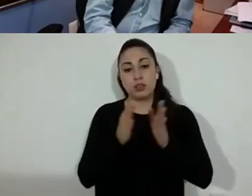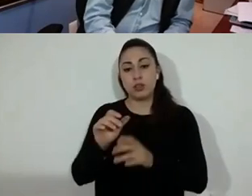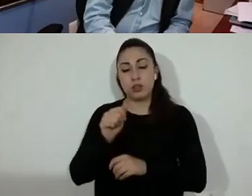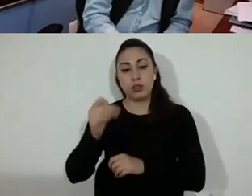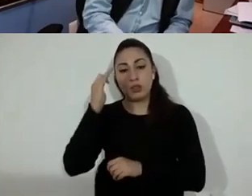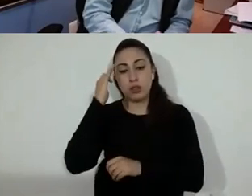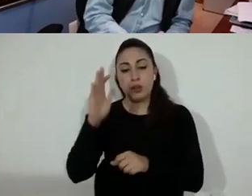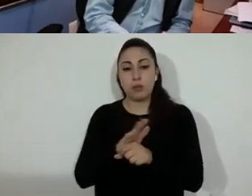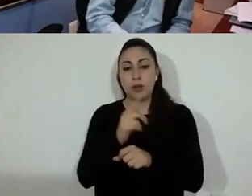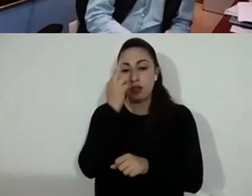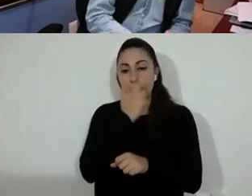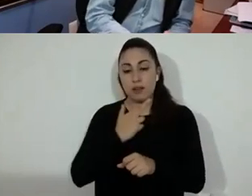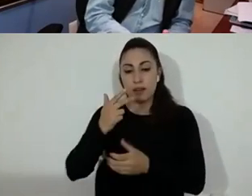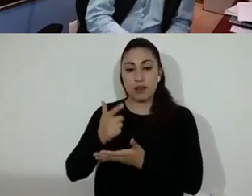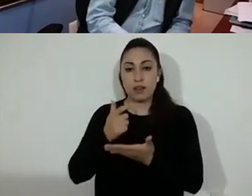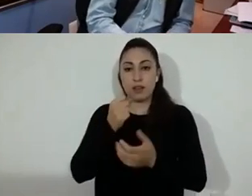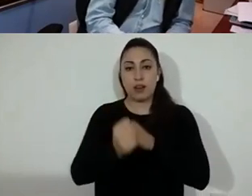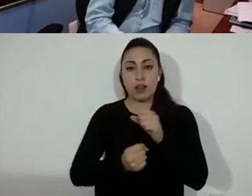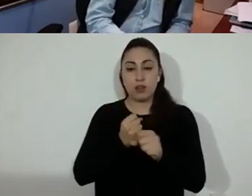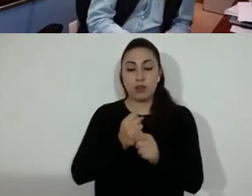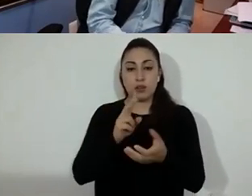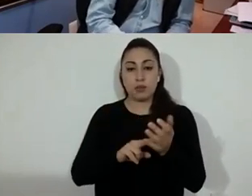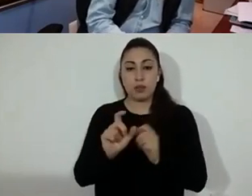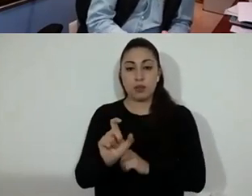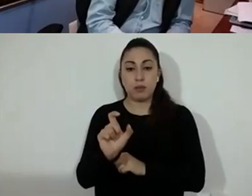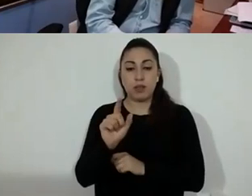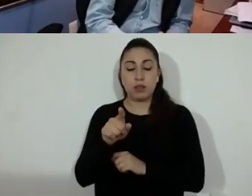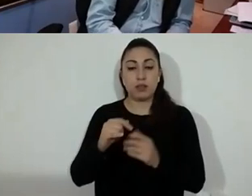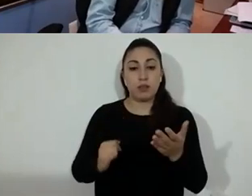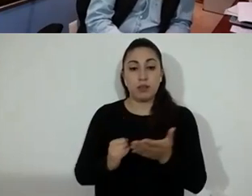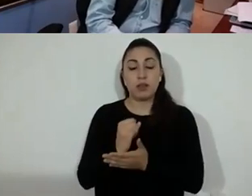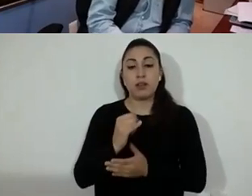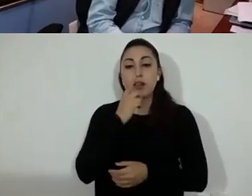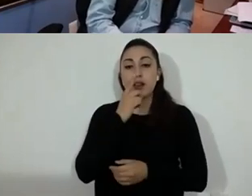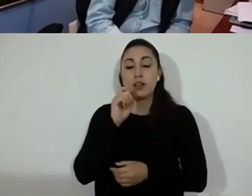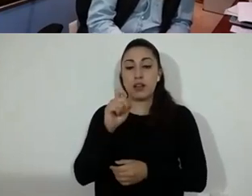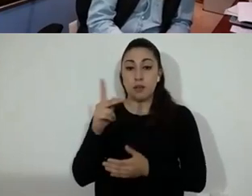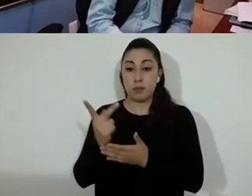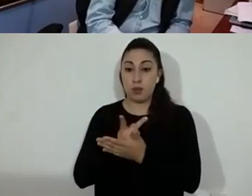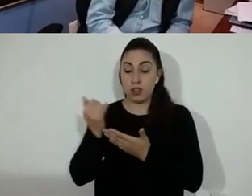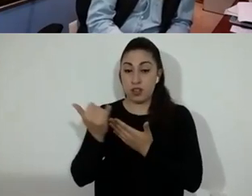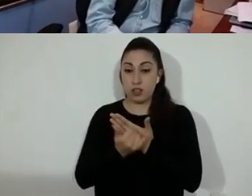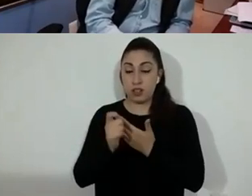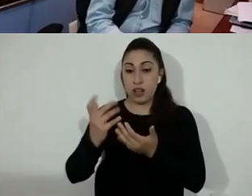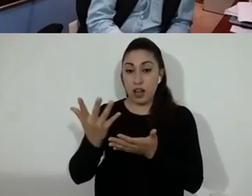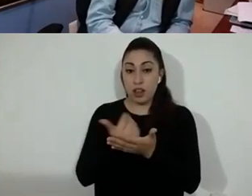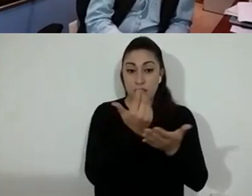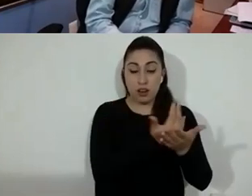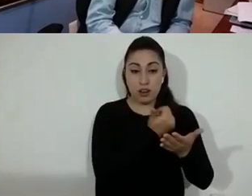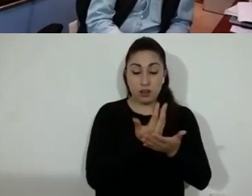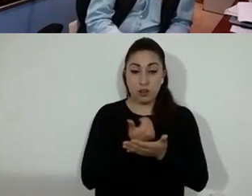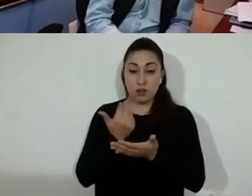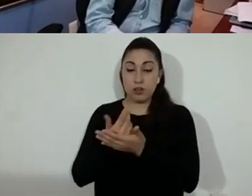al presupuesto participativo 2020, destacan que los proyectos que obtuvieron el mayor número de